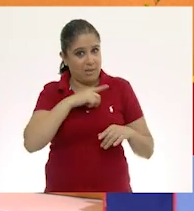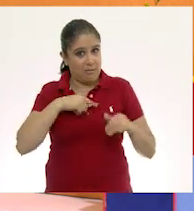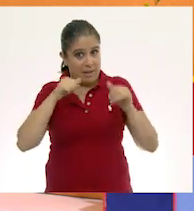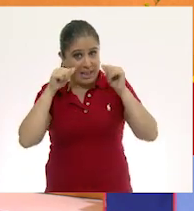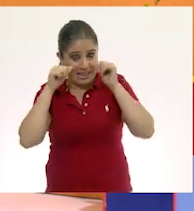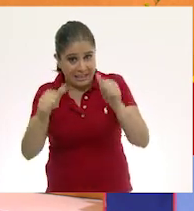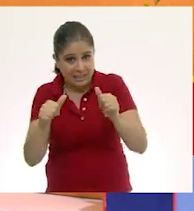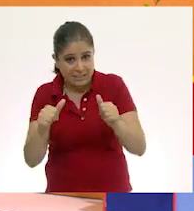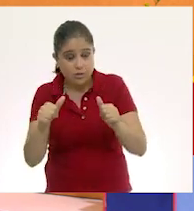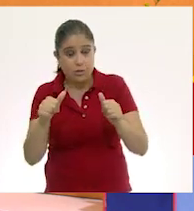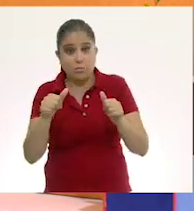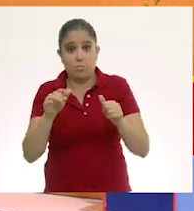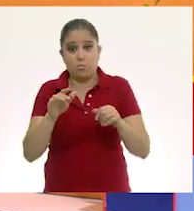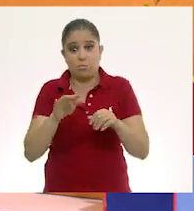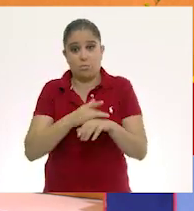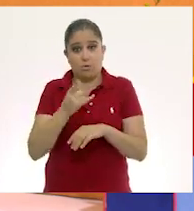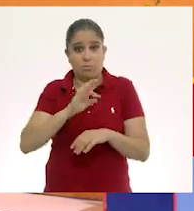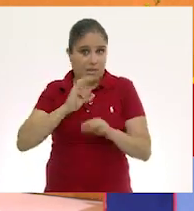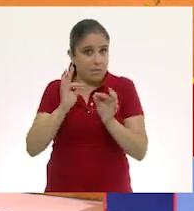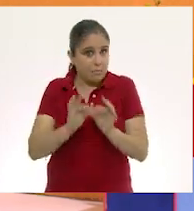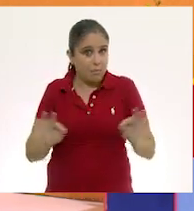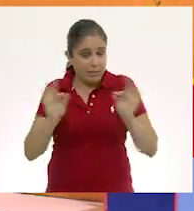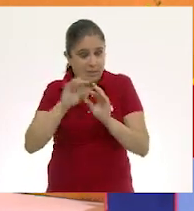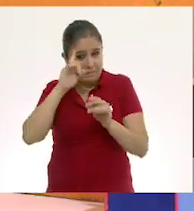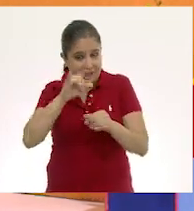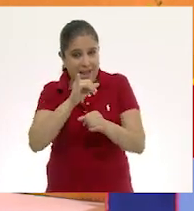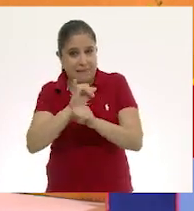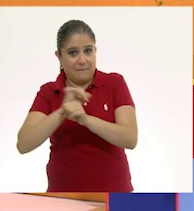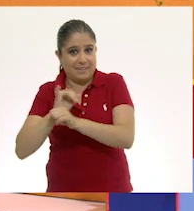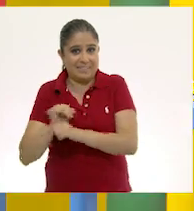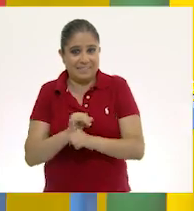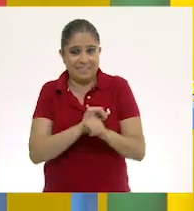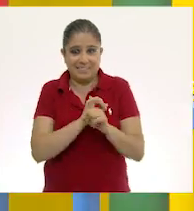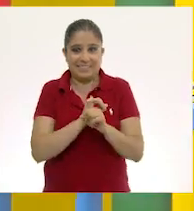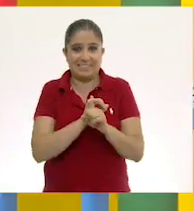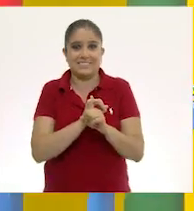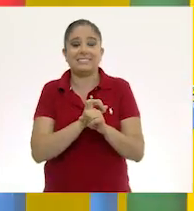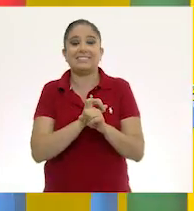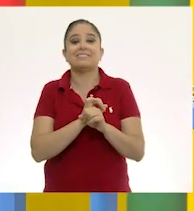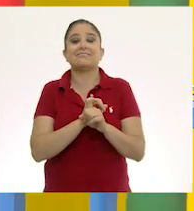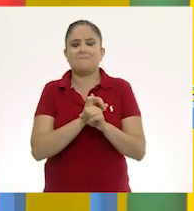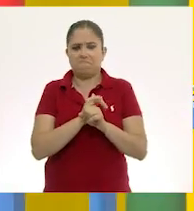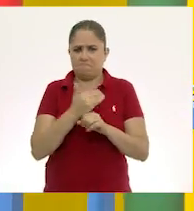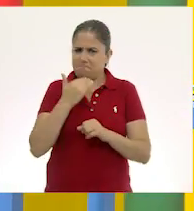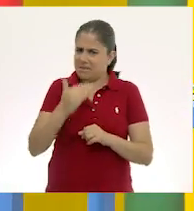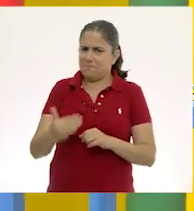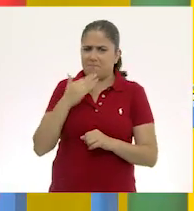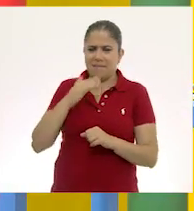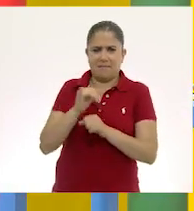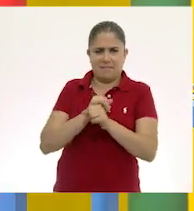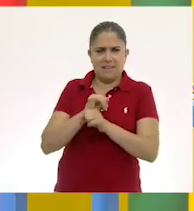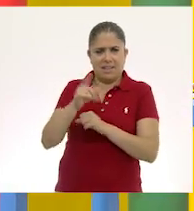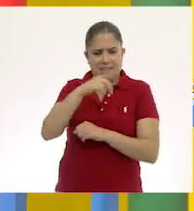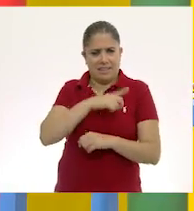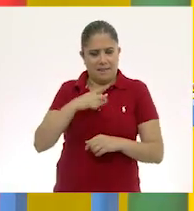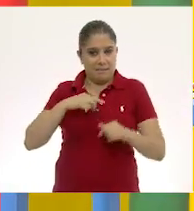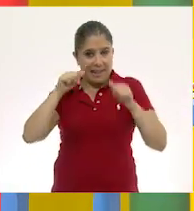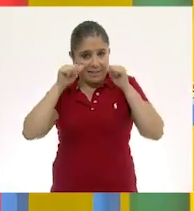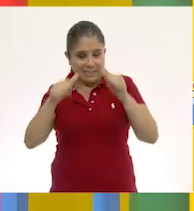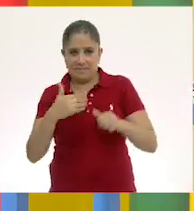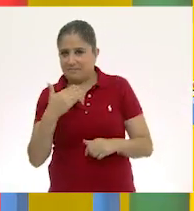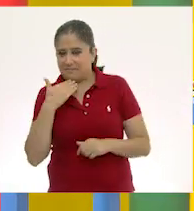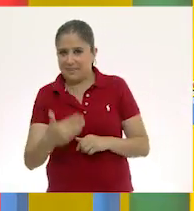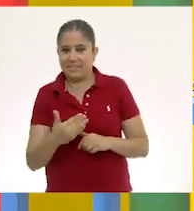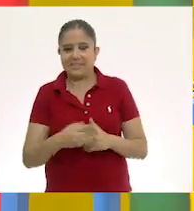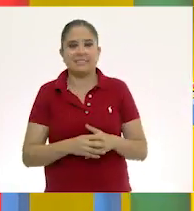porque cualquier cosa puede ser importante para tu investigación. Para la investigación. Está muy bien, muy bien. Hay que estar muy atentos.